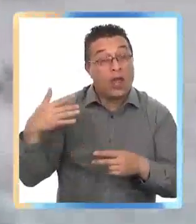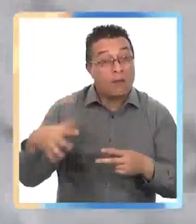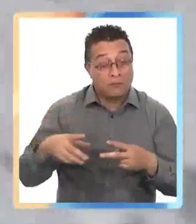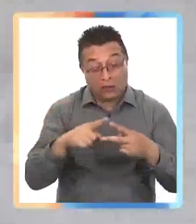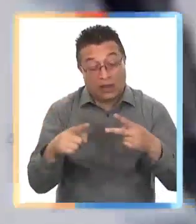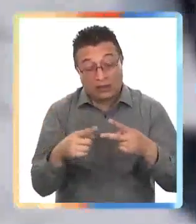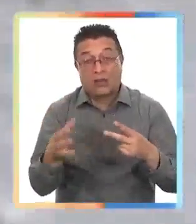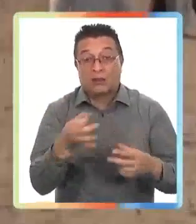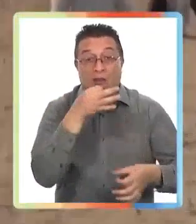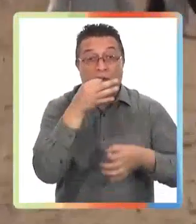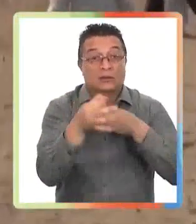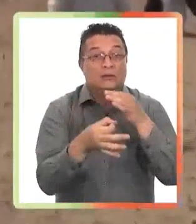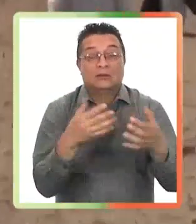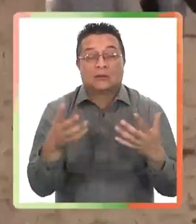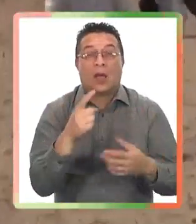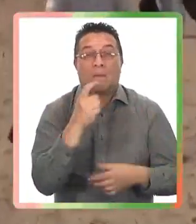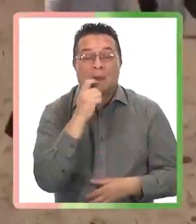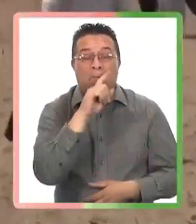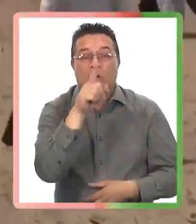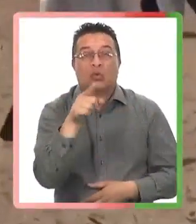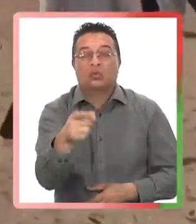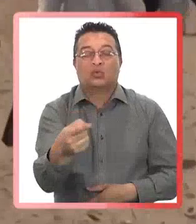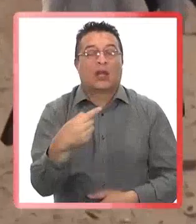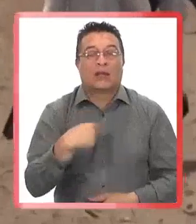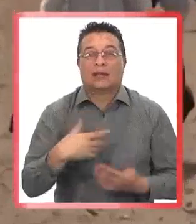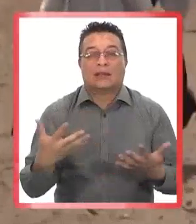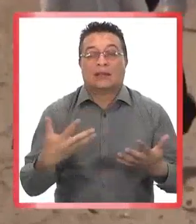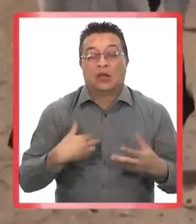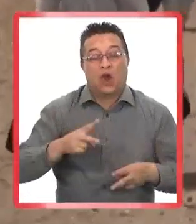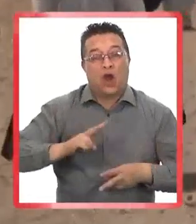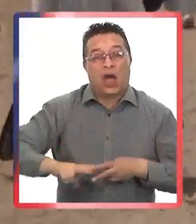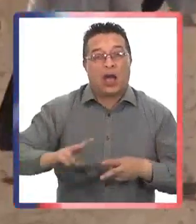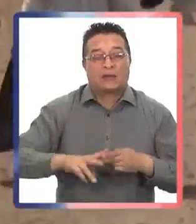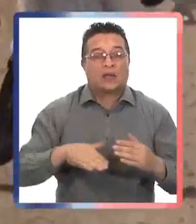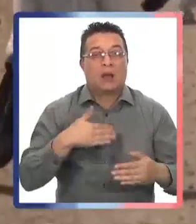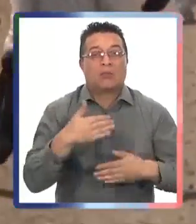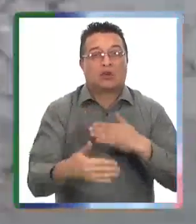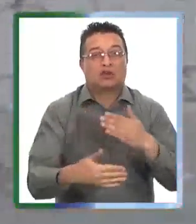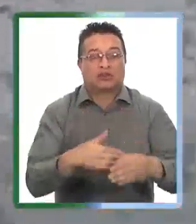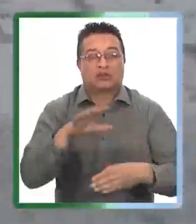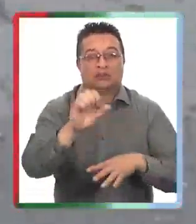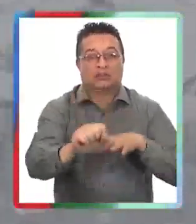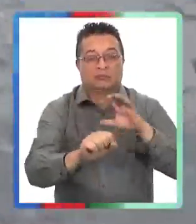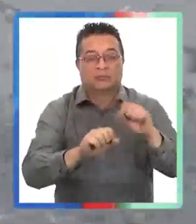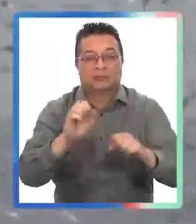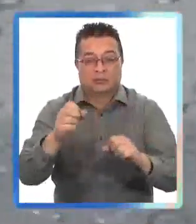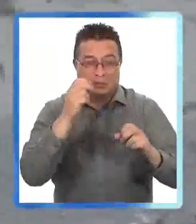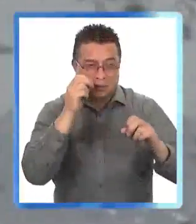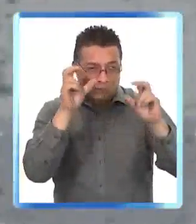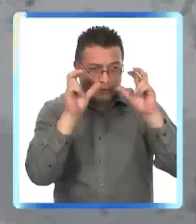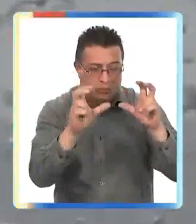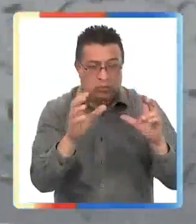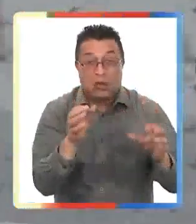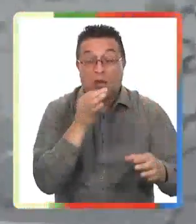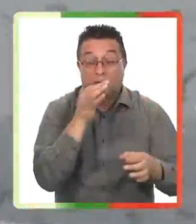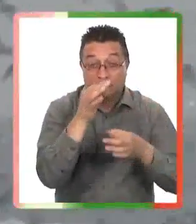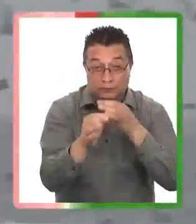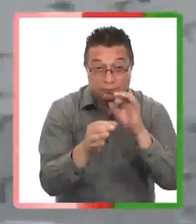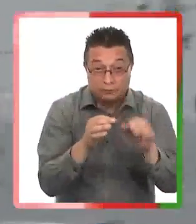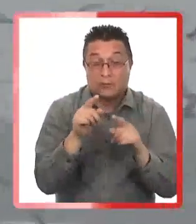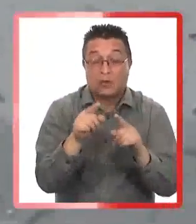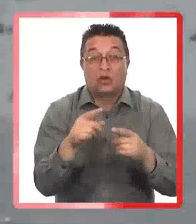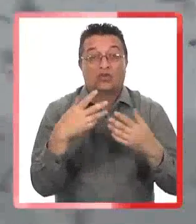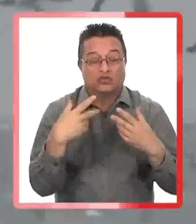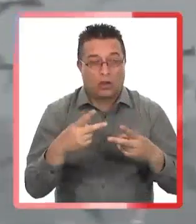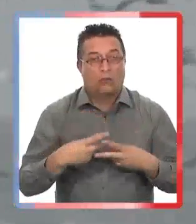preguntabas sobre cómo se está haciendo el proceso de detección, de alerta, decir que desde que se dio a conocer el primer caso,